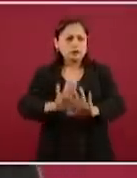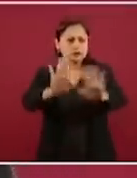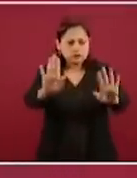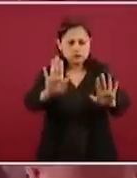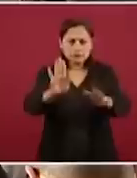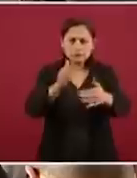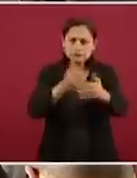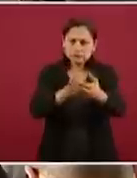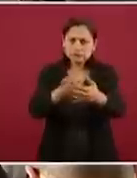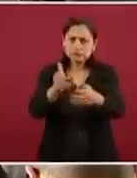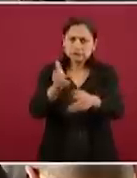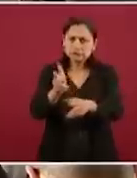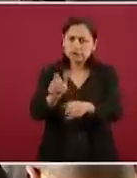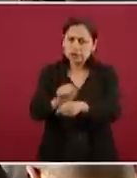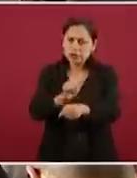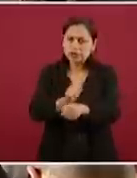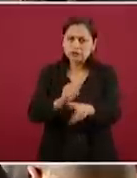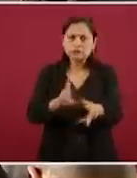el general,